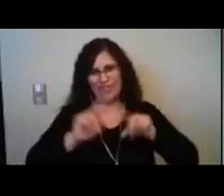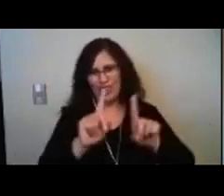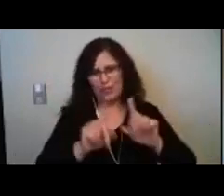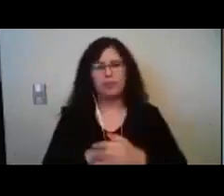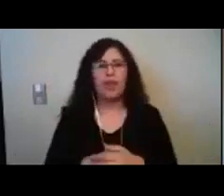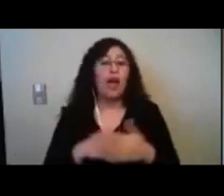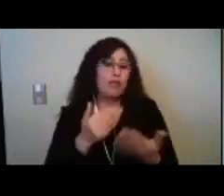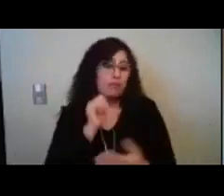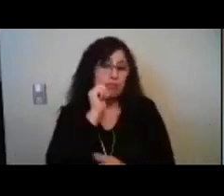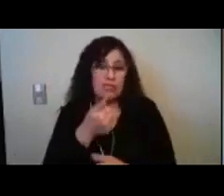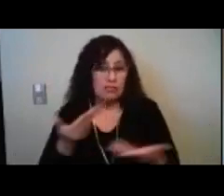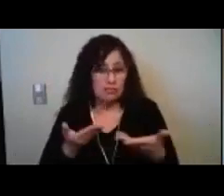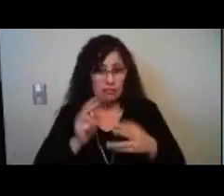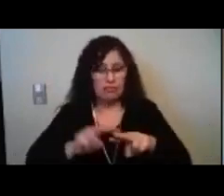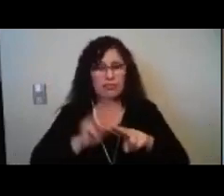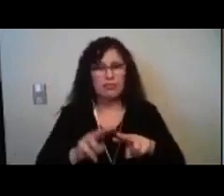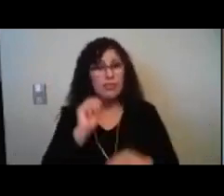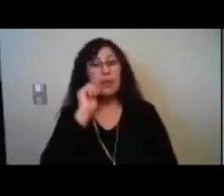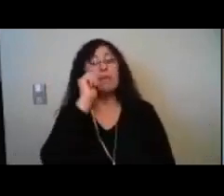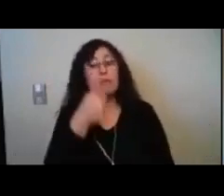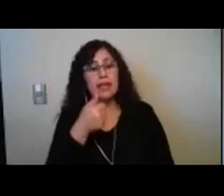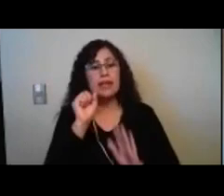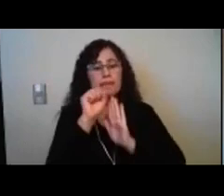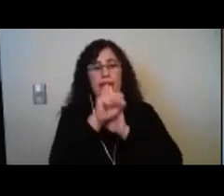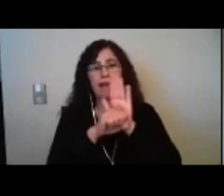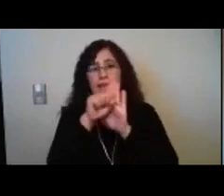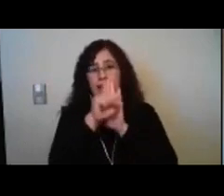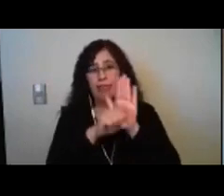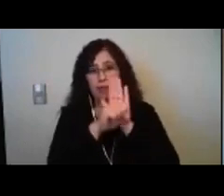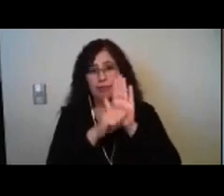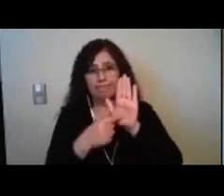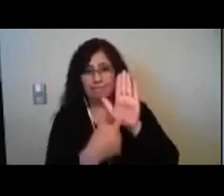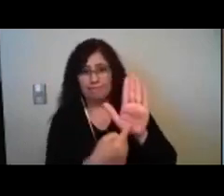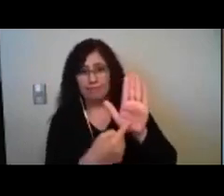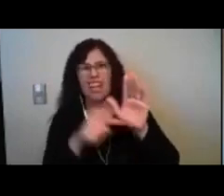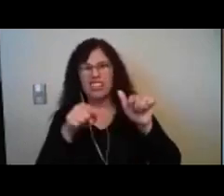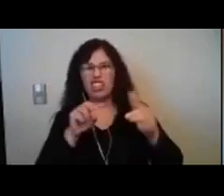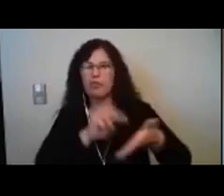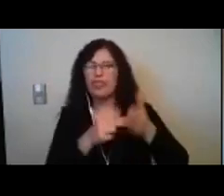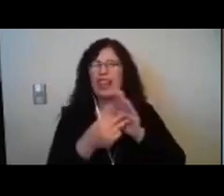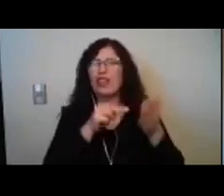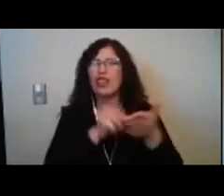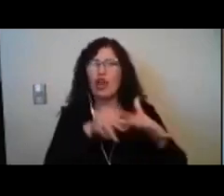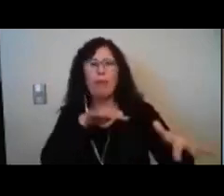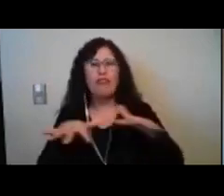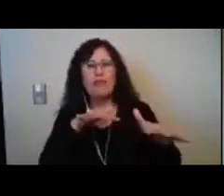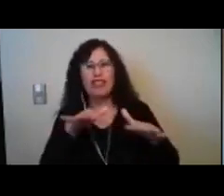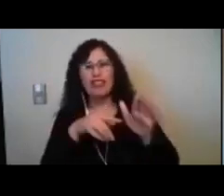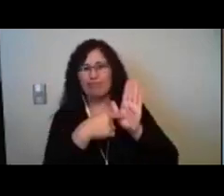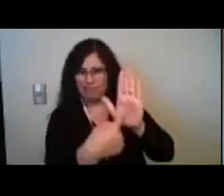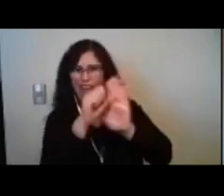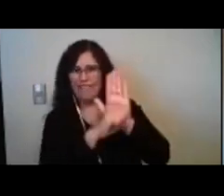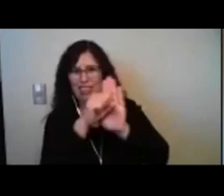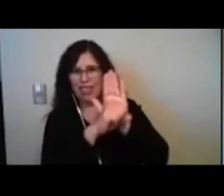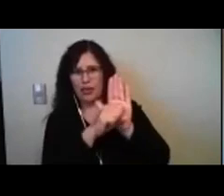voy a compartir un video que tiene que ver con trastornos del movimiento, que son movimientos típicos, ¿ya? Y mañana